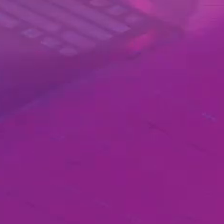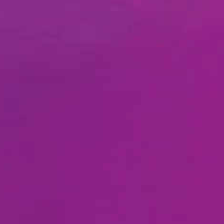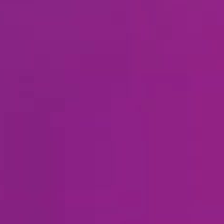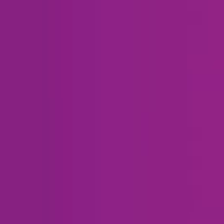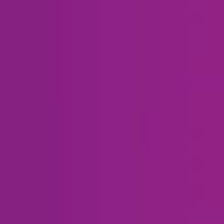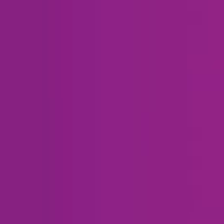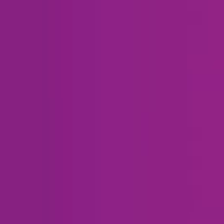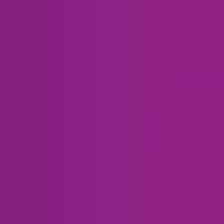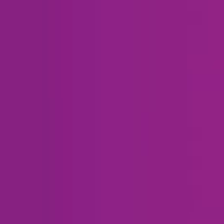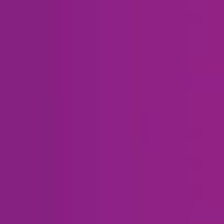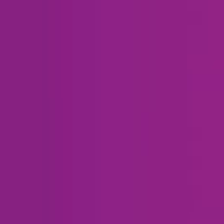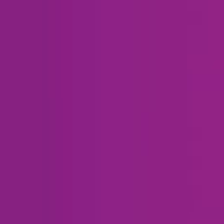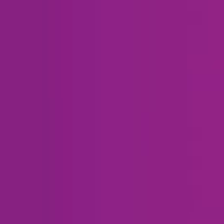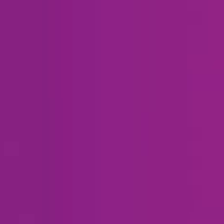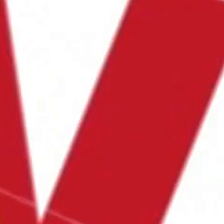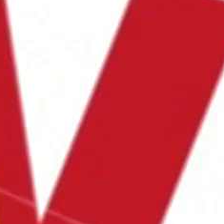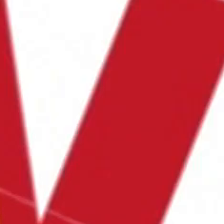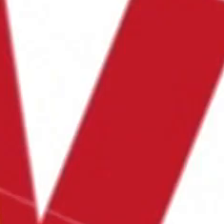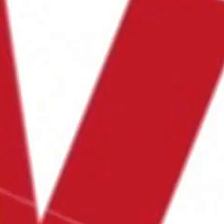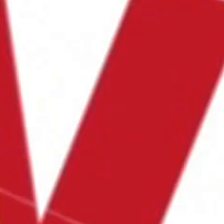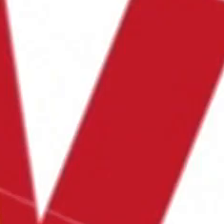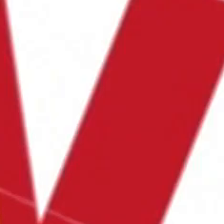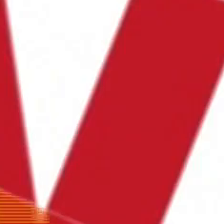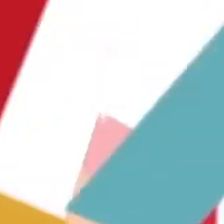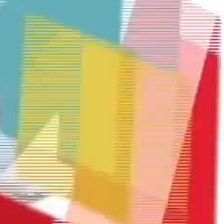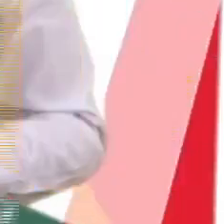popularpensiones@bp.fi.cr. Popular Pensiones.